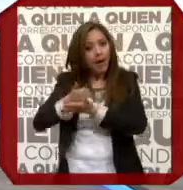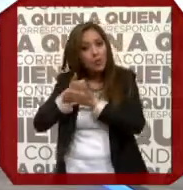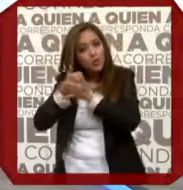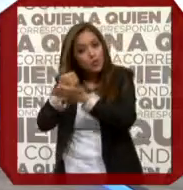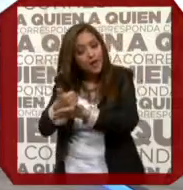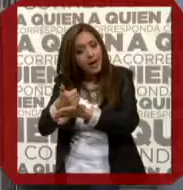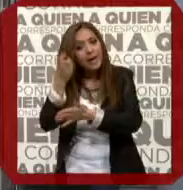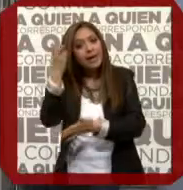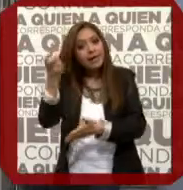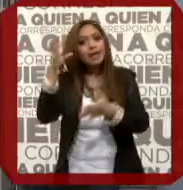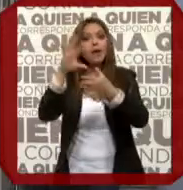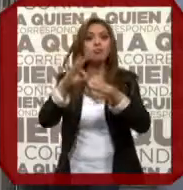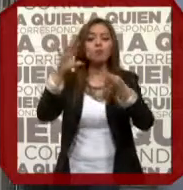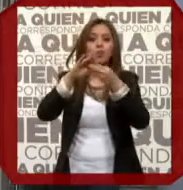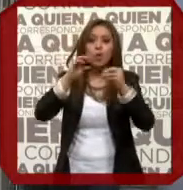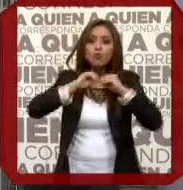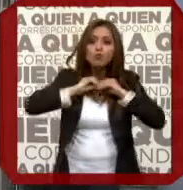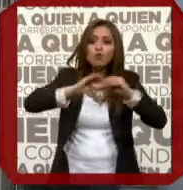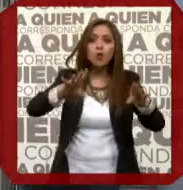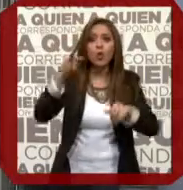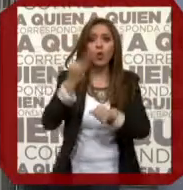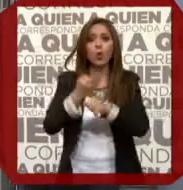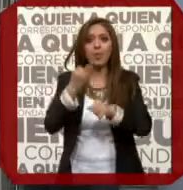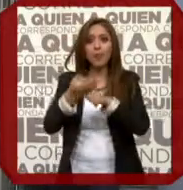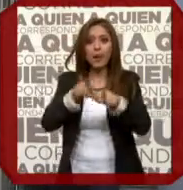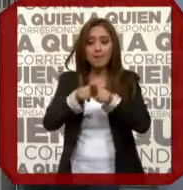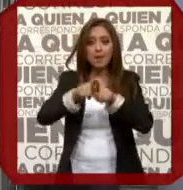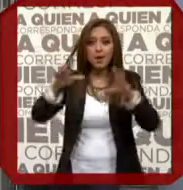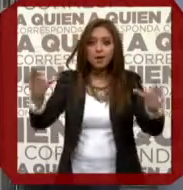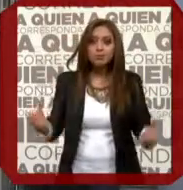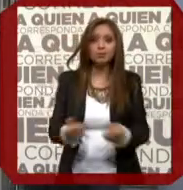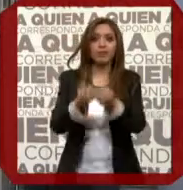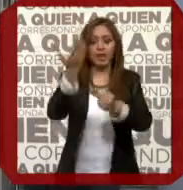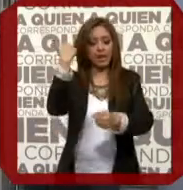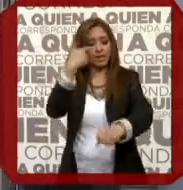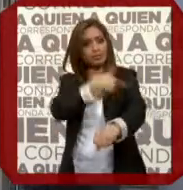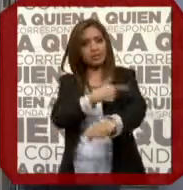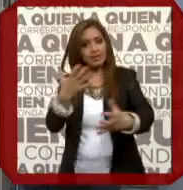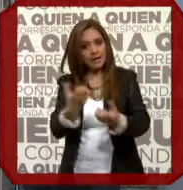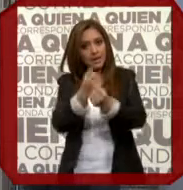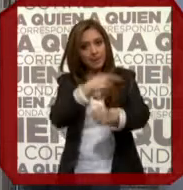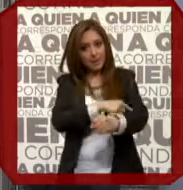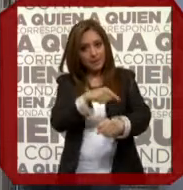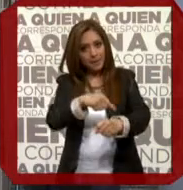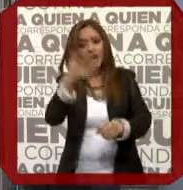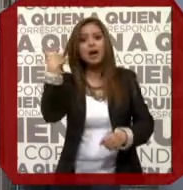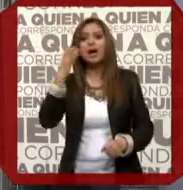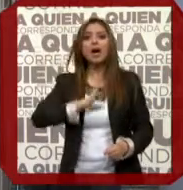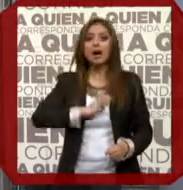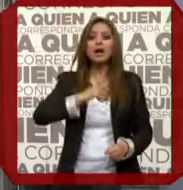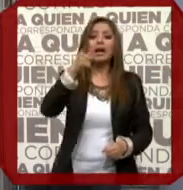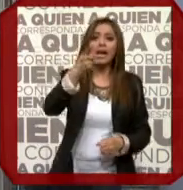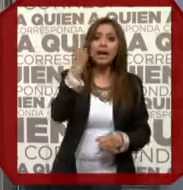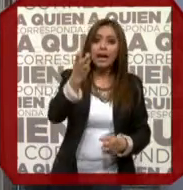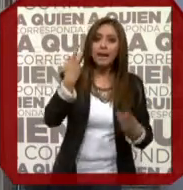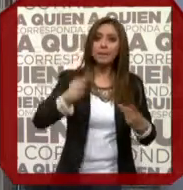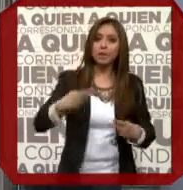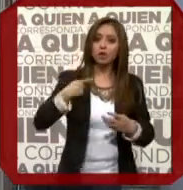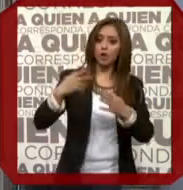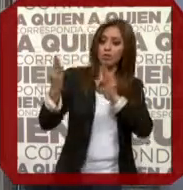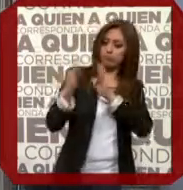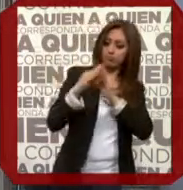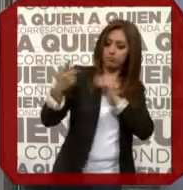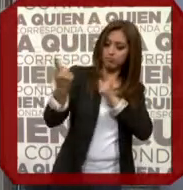a esa nota que hicimos, pues bueno, su hermano no perdió el brazo ya que tenía cáncer. Entonces, pues es la gente que continuamente se acerca con nosotros, y